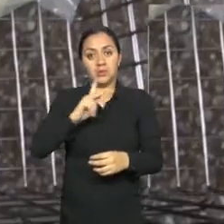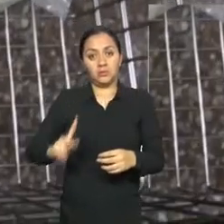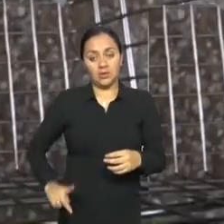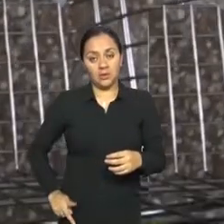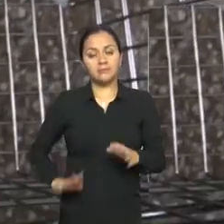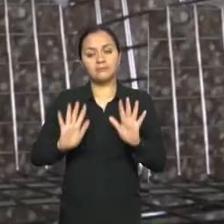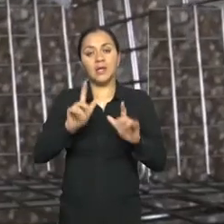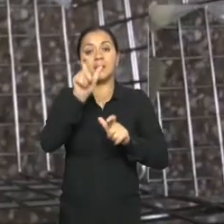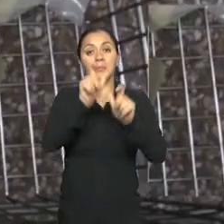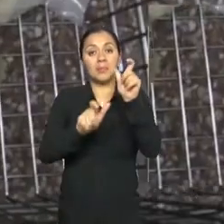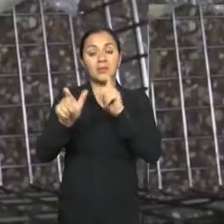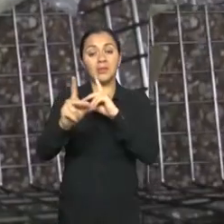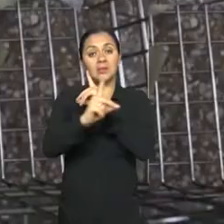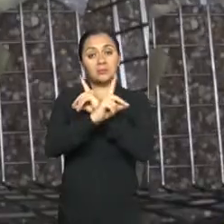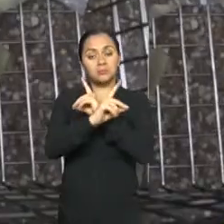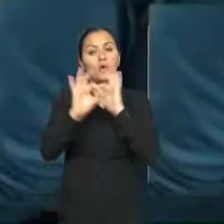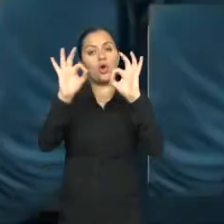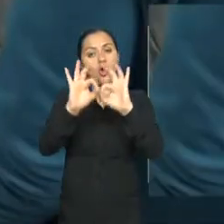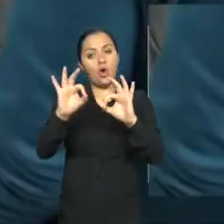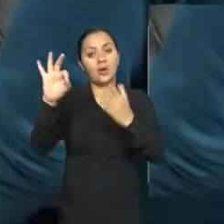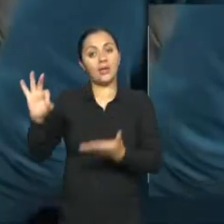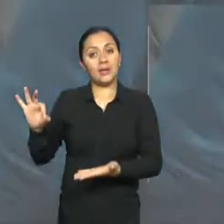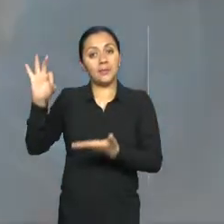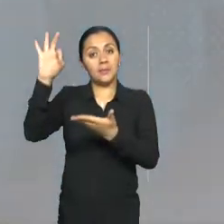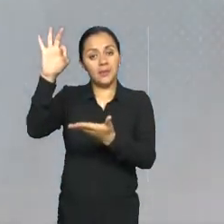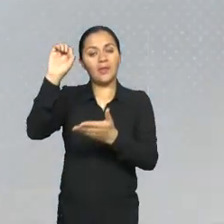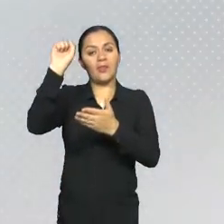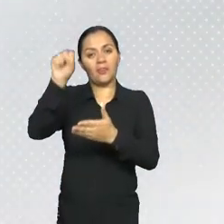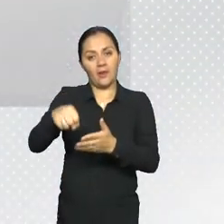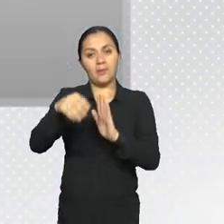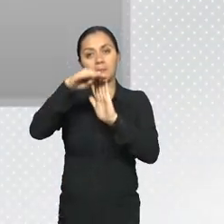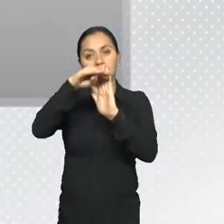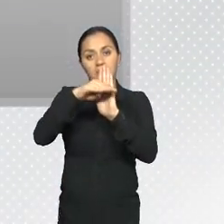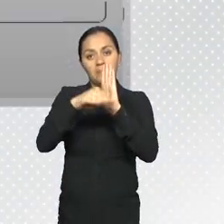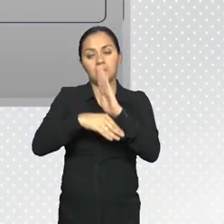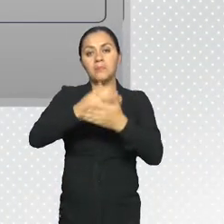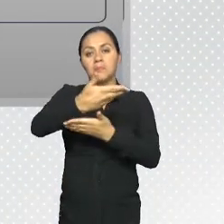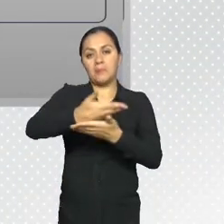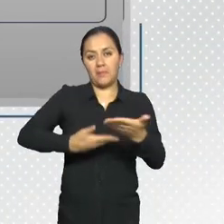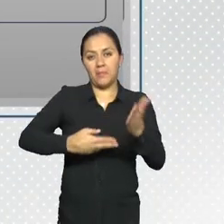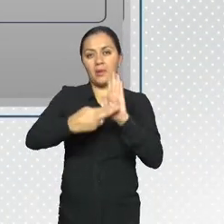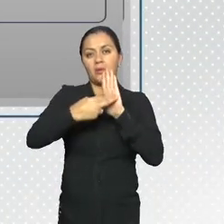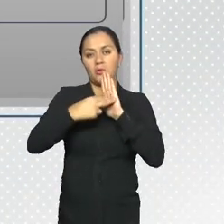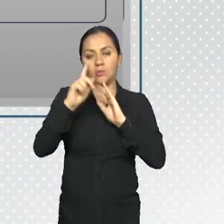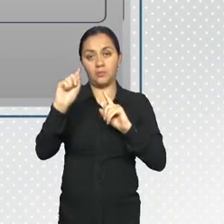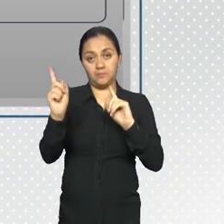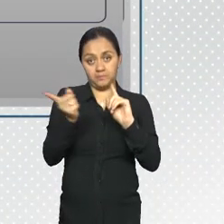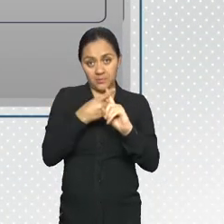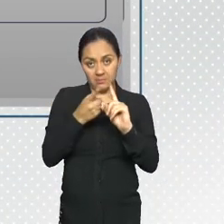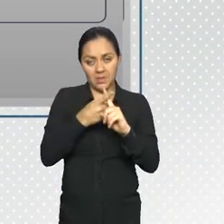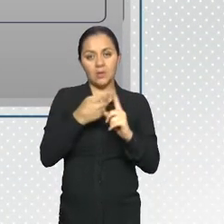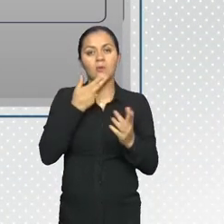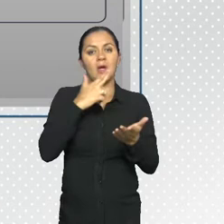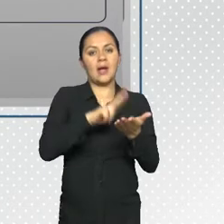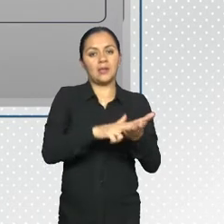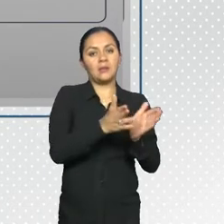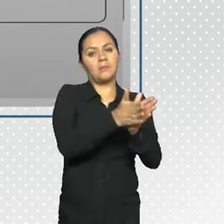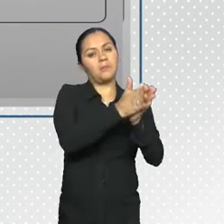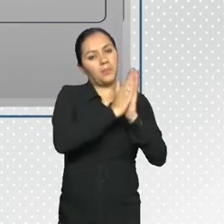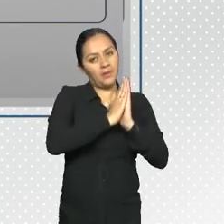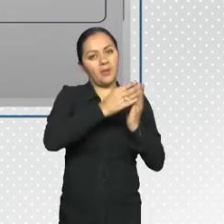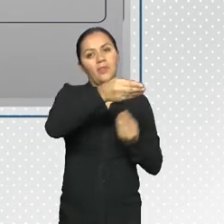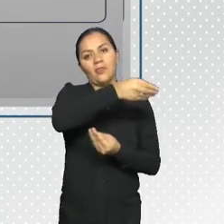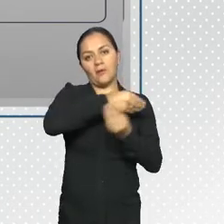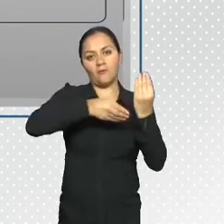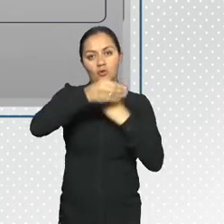con discapacidad o sus representantes deberán presentar los siguientes requisitos. Solicitud de devolución de IVA para personas con